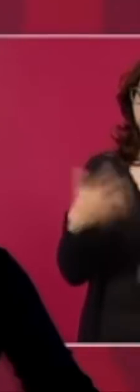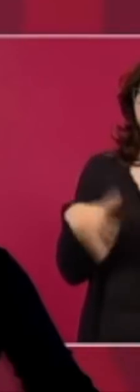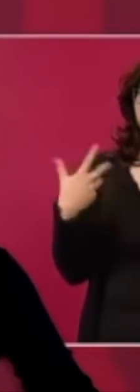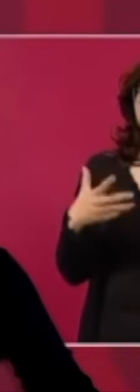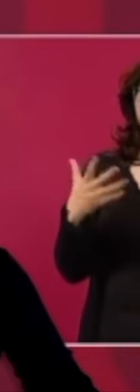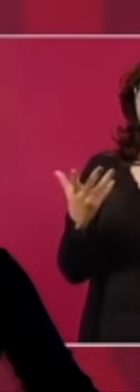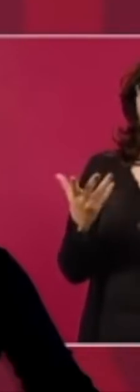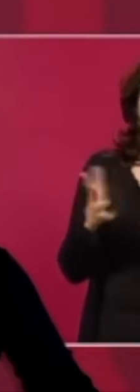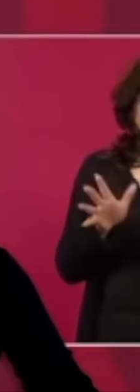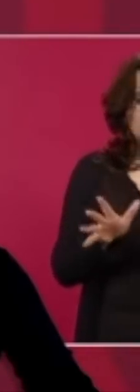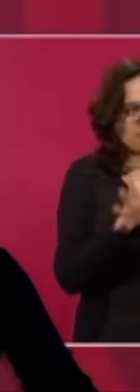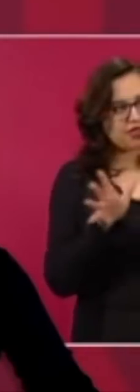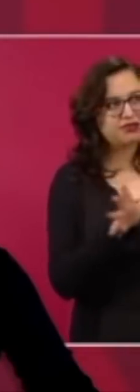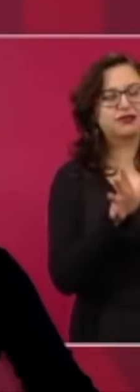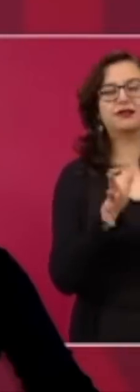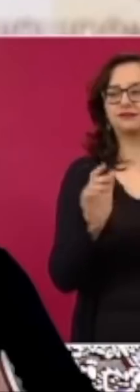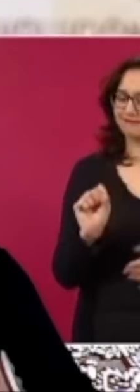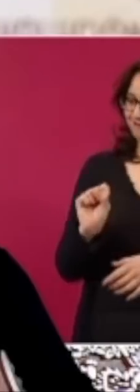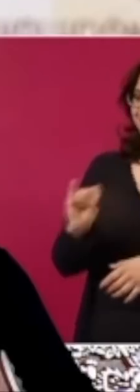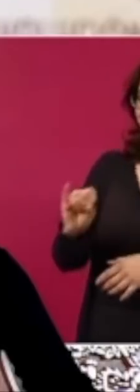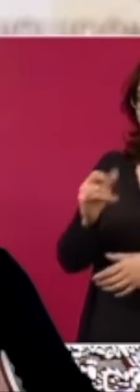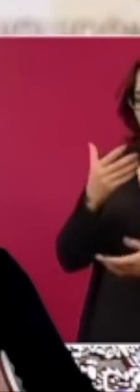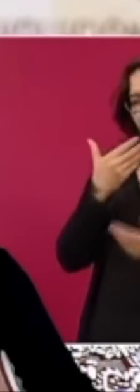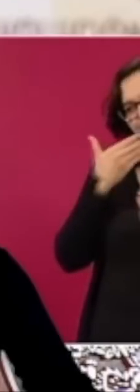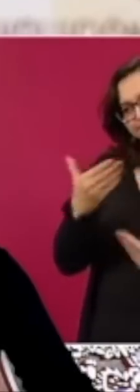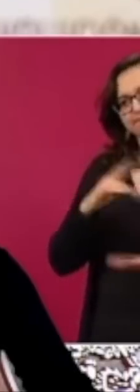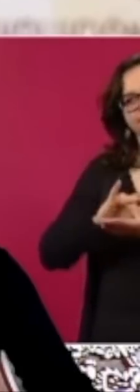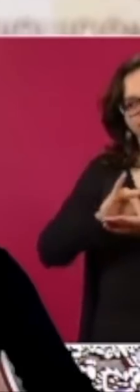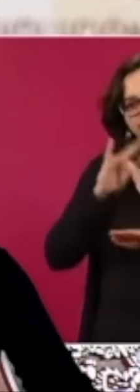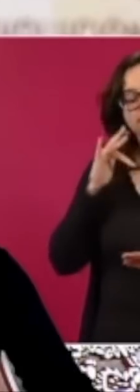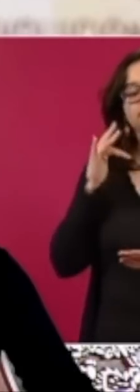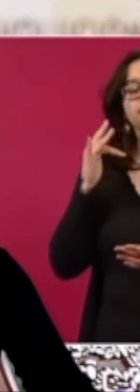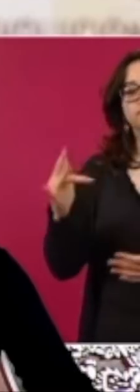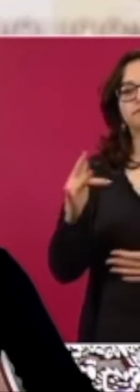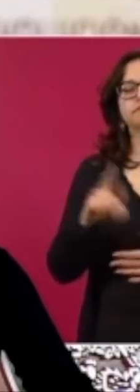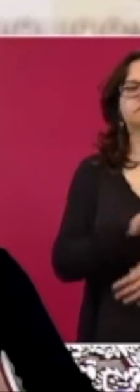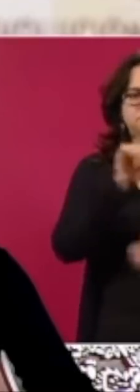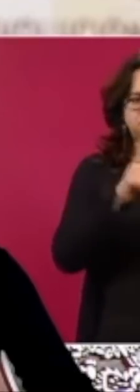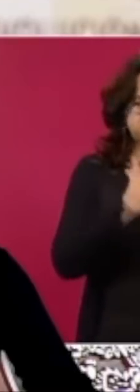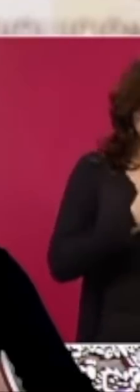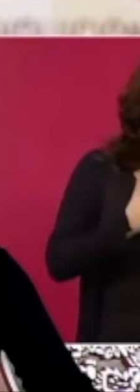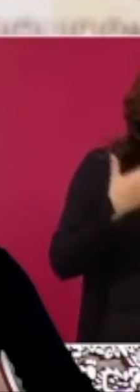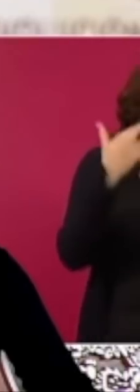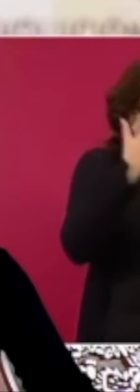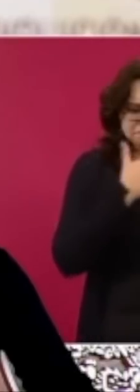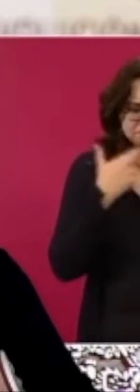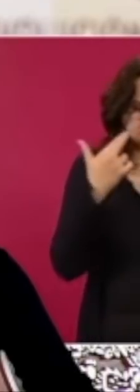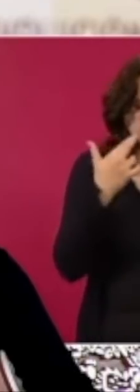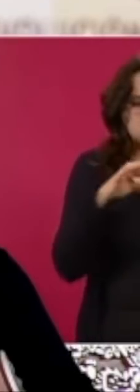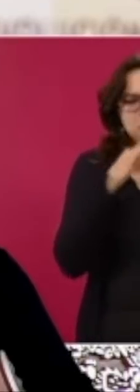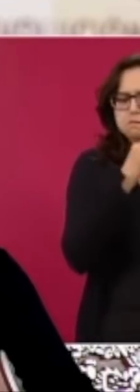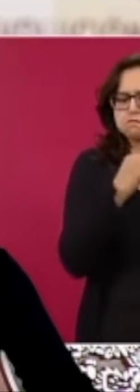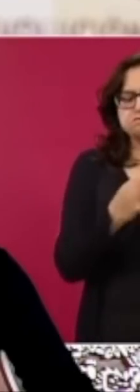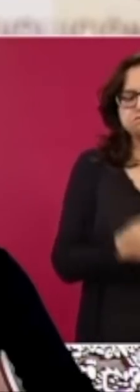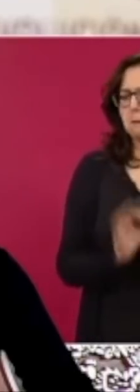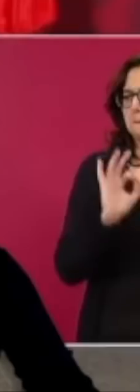de ánimo, y afortunadamente salieron bien las cosas. Ya lo expliqué en un